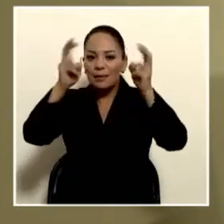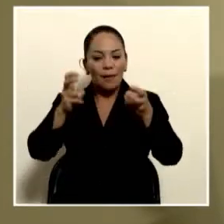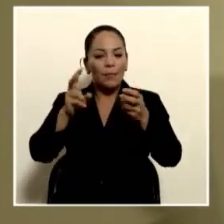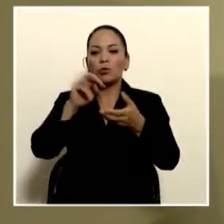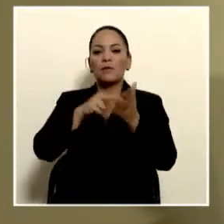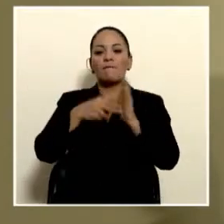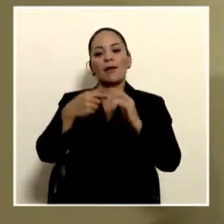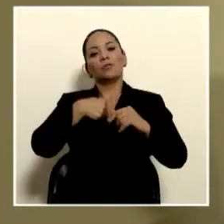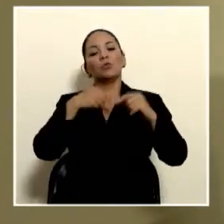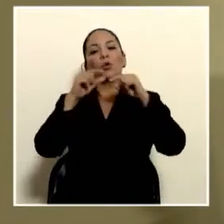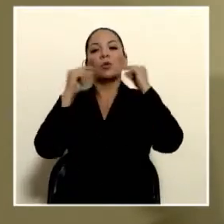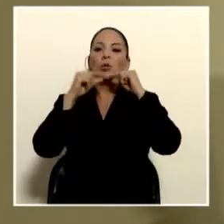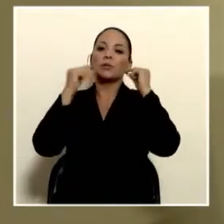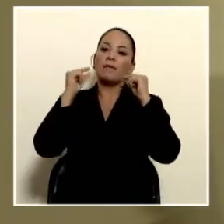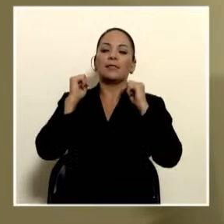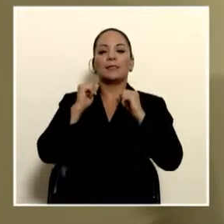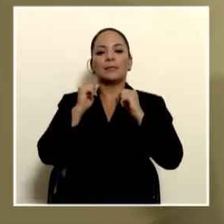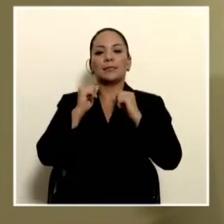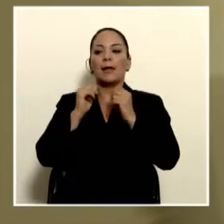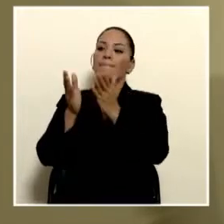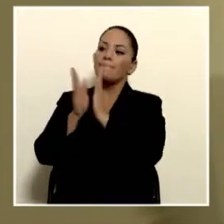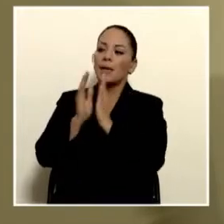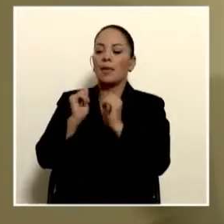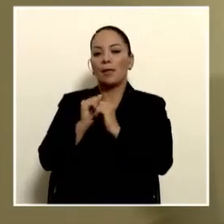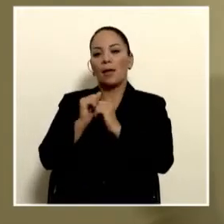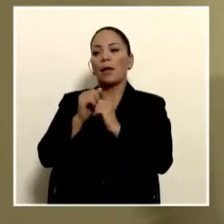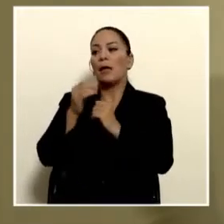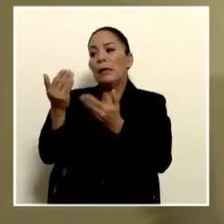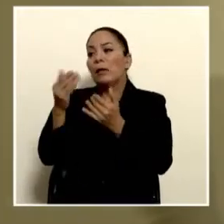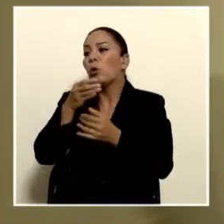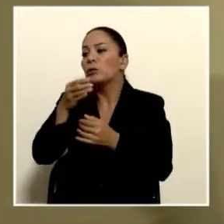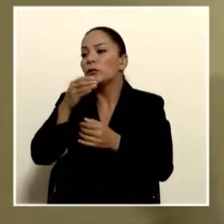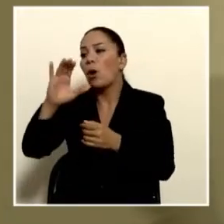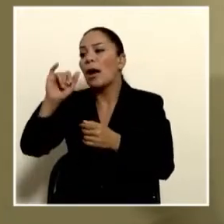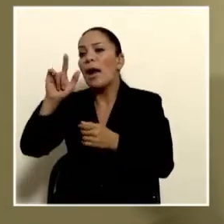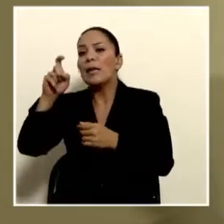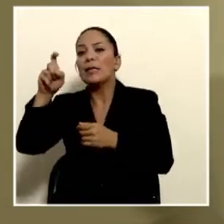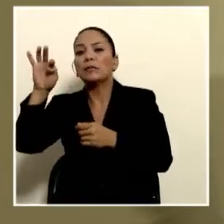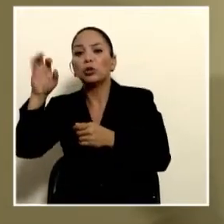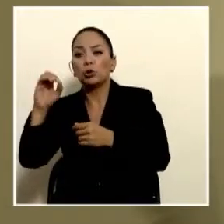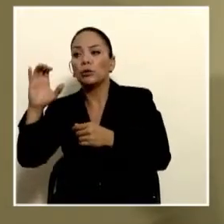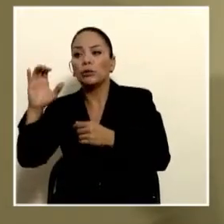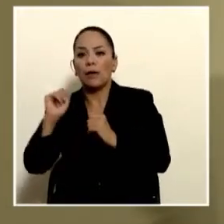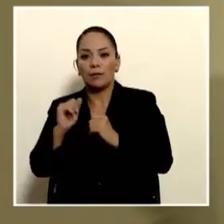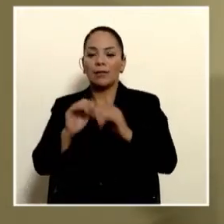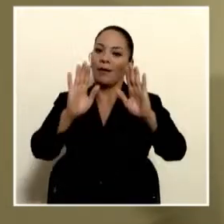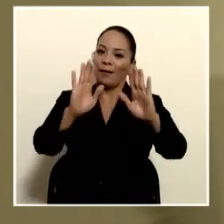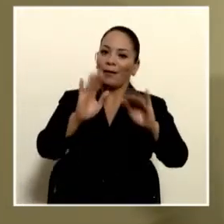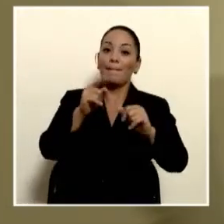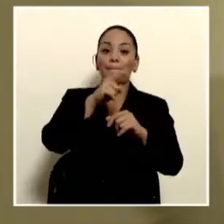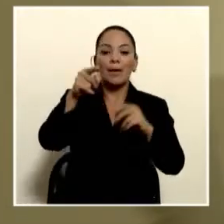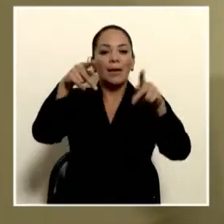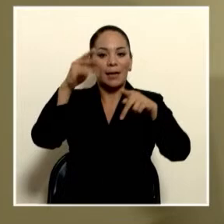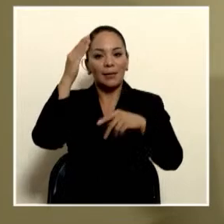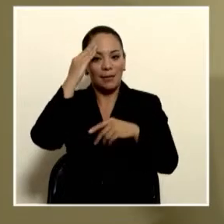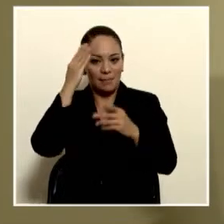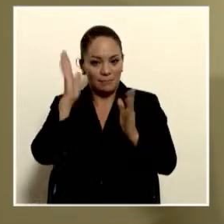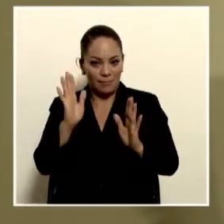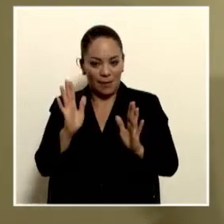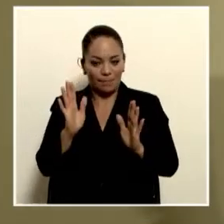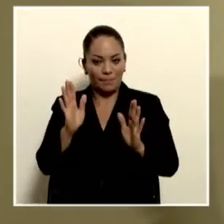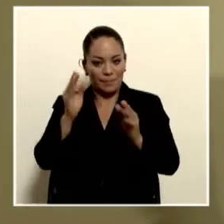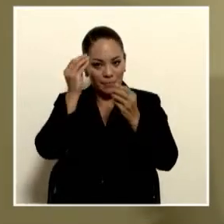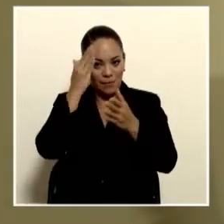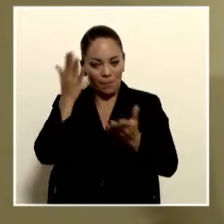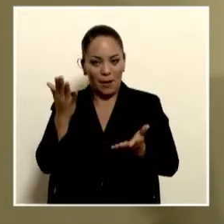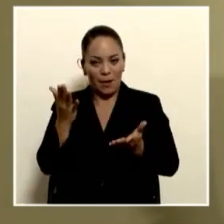que Rodrigo Chávez le pida consejo a Calixto Chávez de vez en cuando, quien, por cierto, para que la gente lo vea, lo